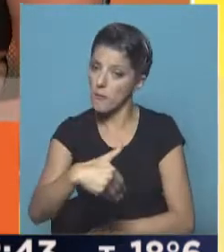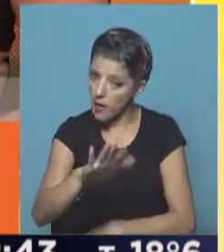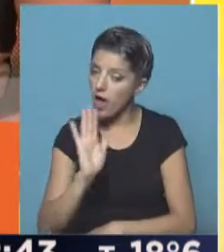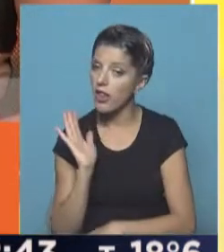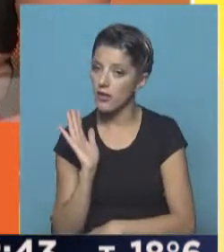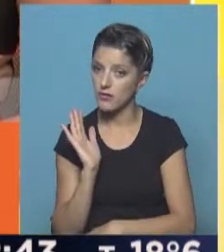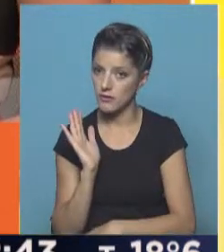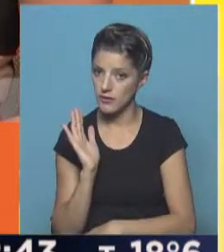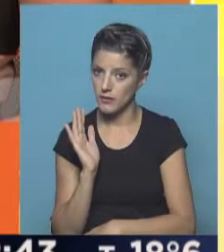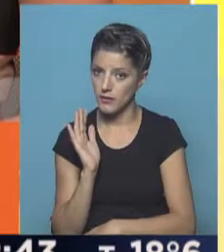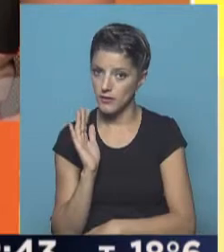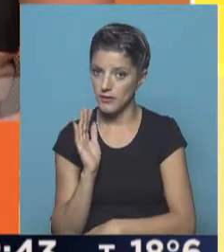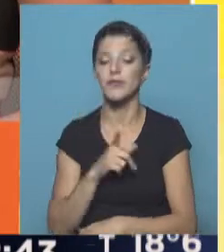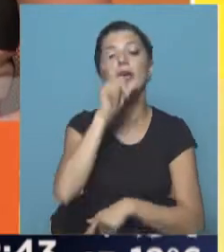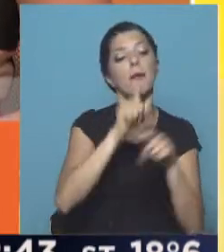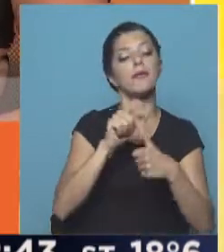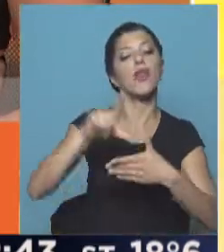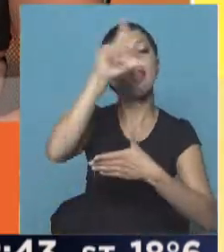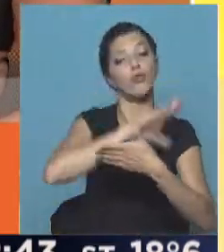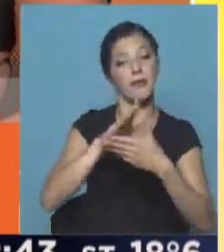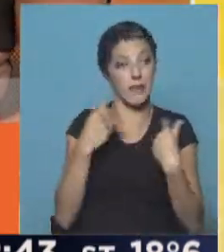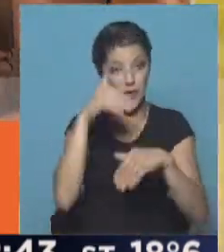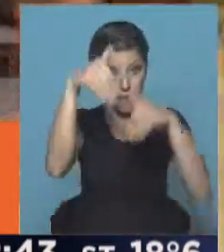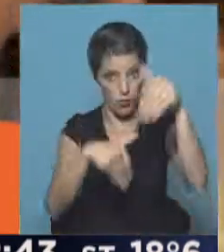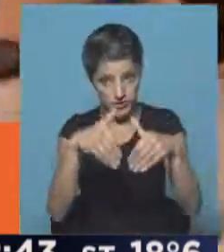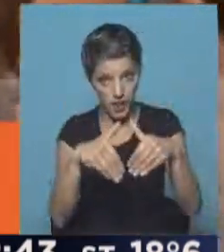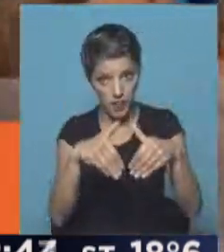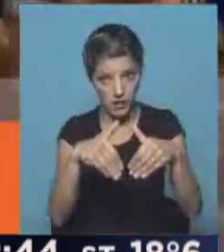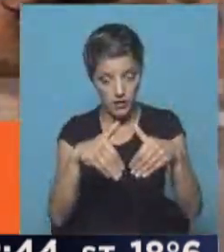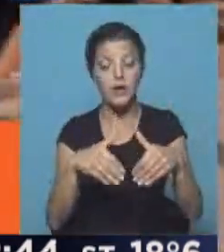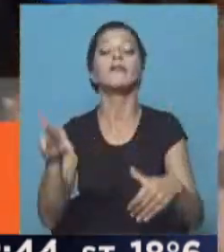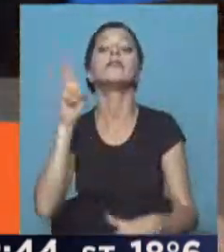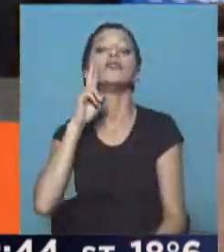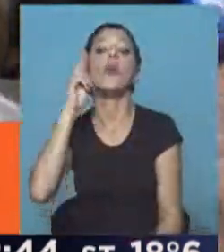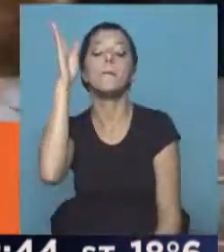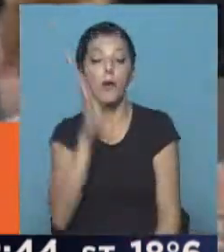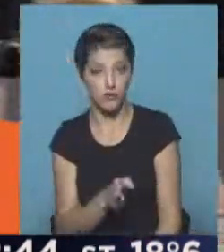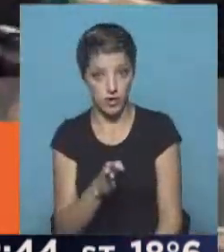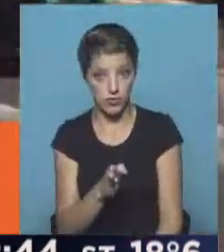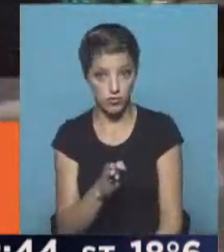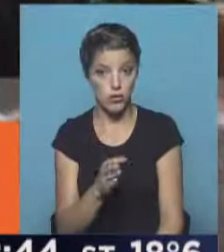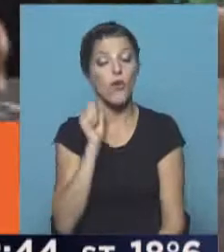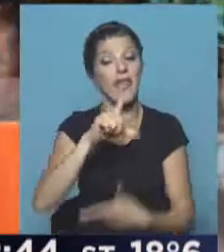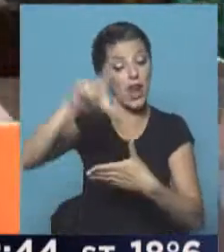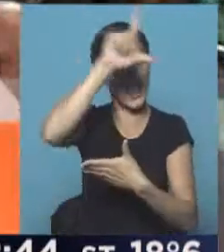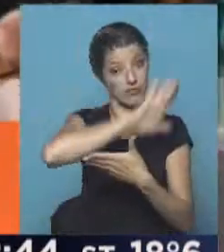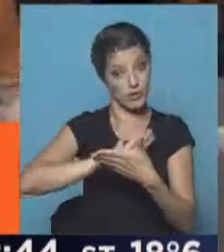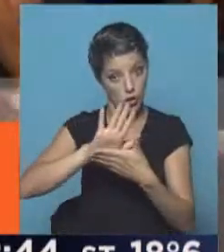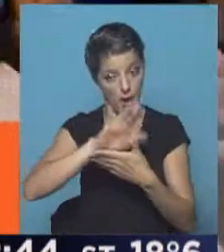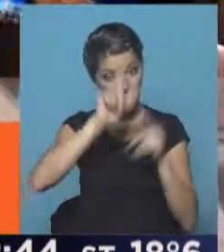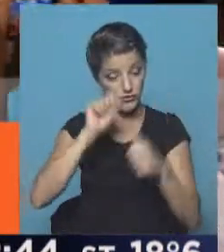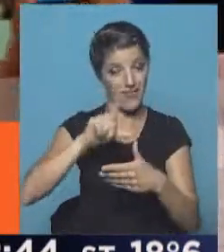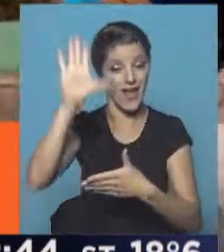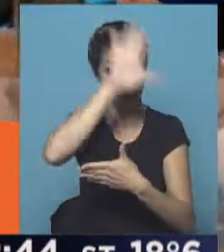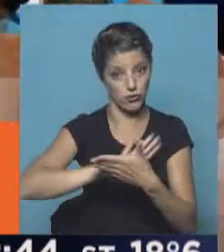en el abanico latino a Trump y a los republicanos, solo un 19% del electorado latino lo apoya.